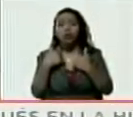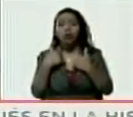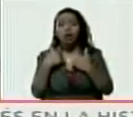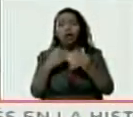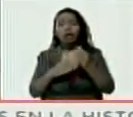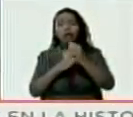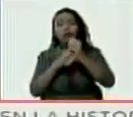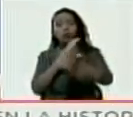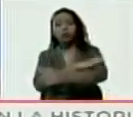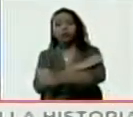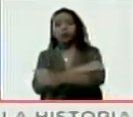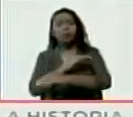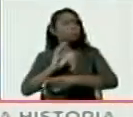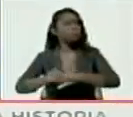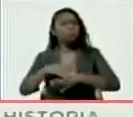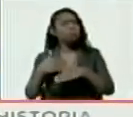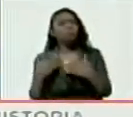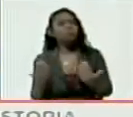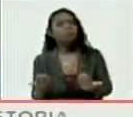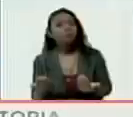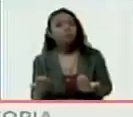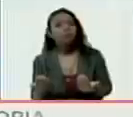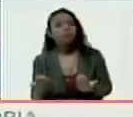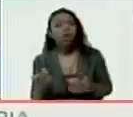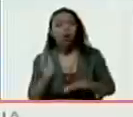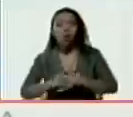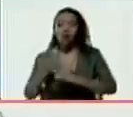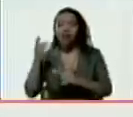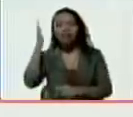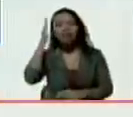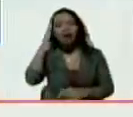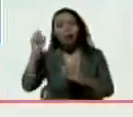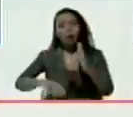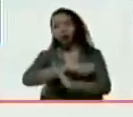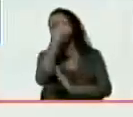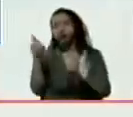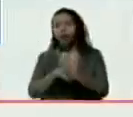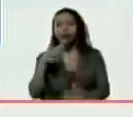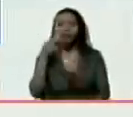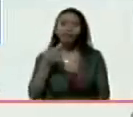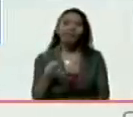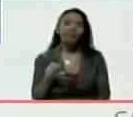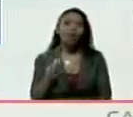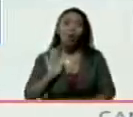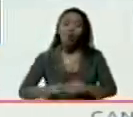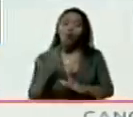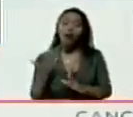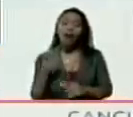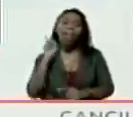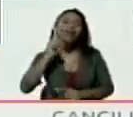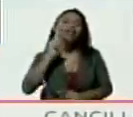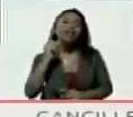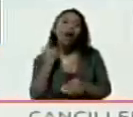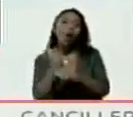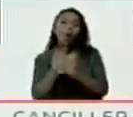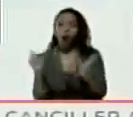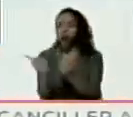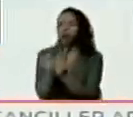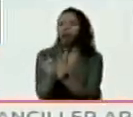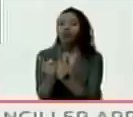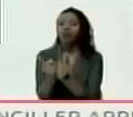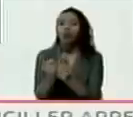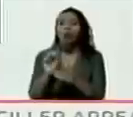opositor. ¿Por qué? Porque ya se sabe la verdad, porque la mentira tiene patas cortas, porque